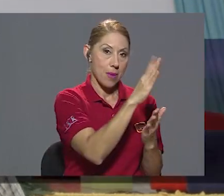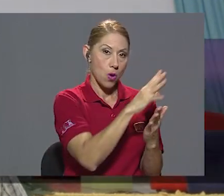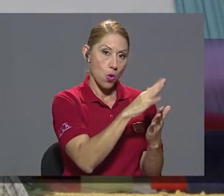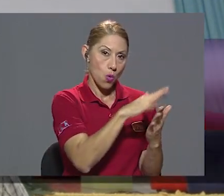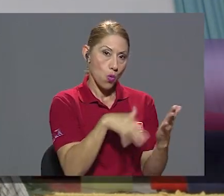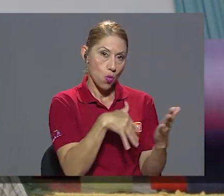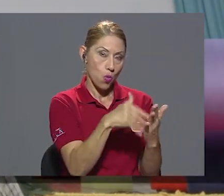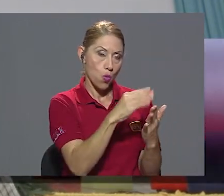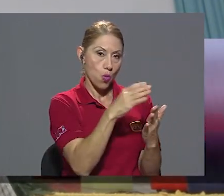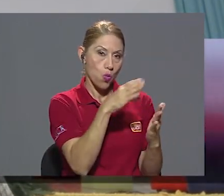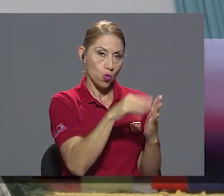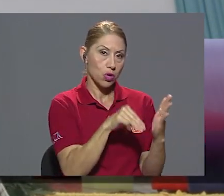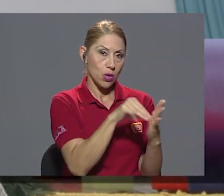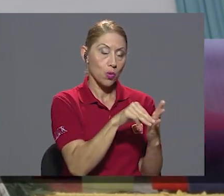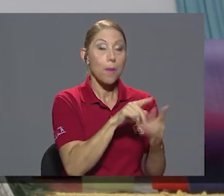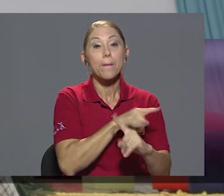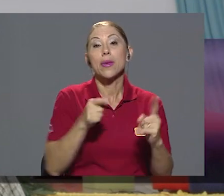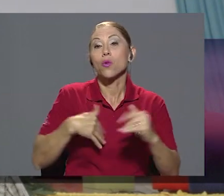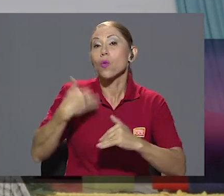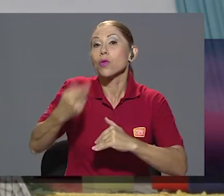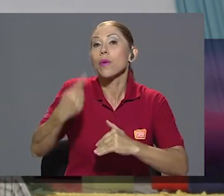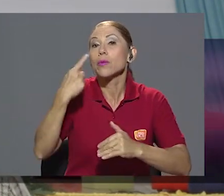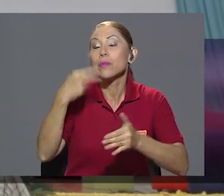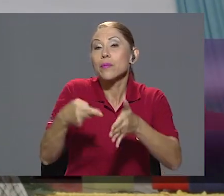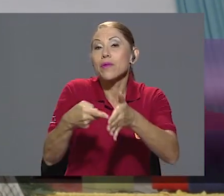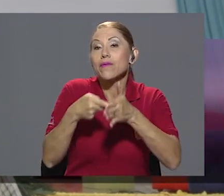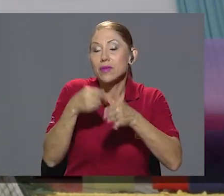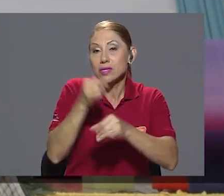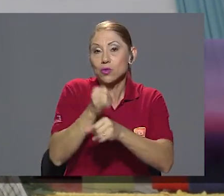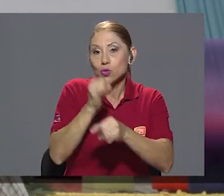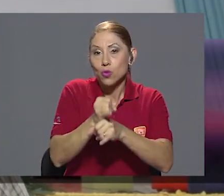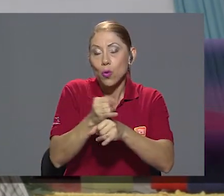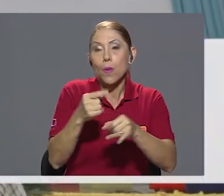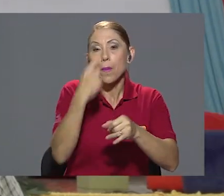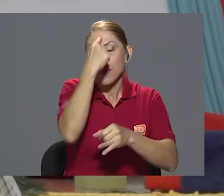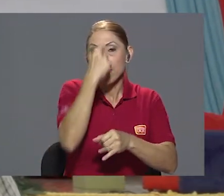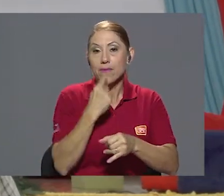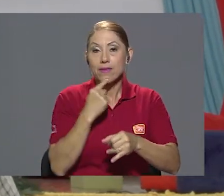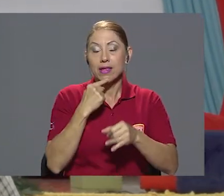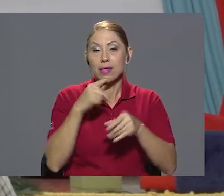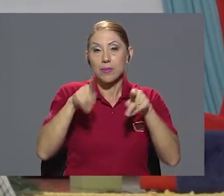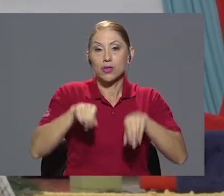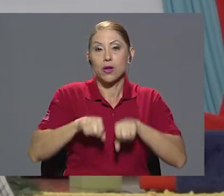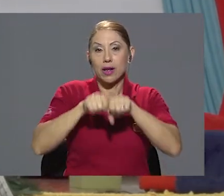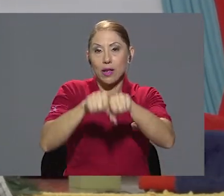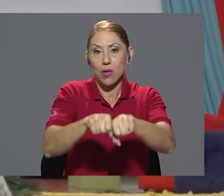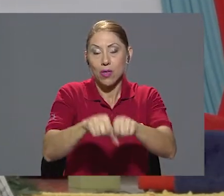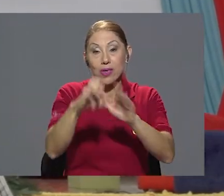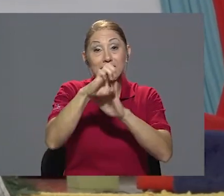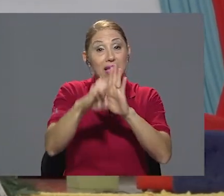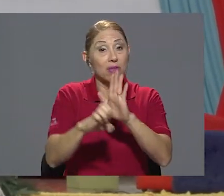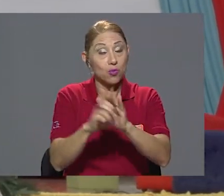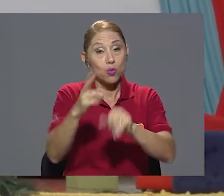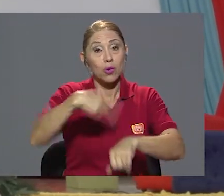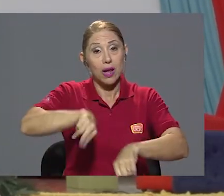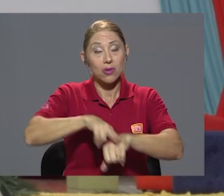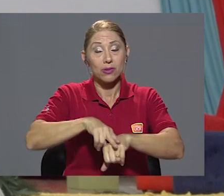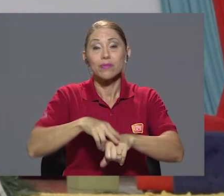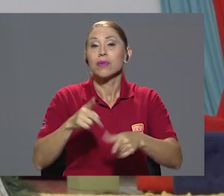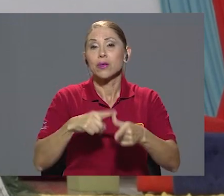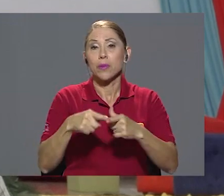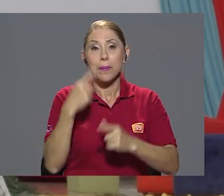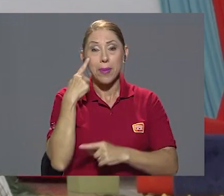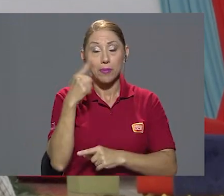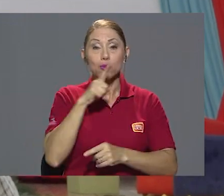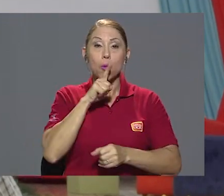de la institución, cuando vemos el perfil del graduado, cuando vemos el estatuto orgánico de la institución, vemos que el compromiso social es un